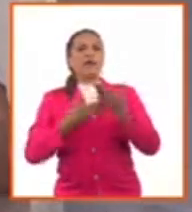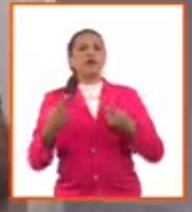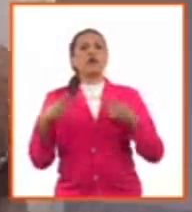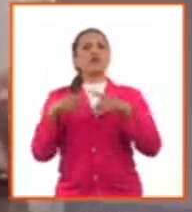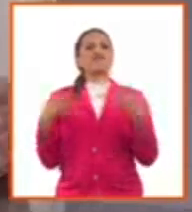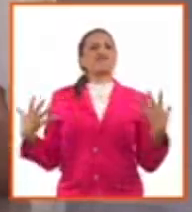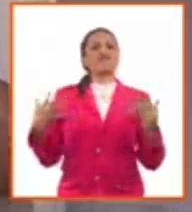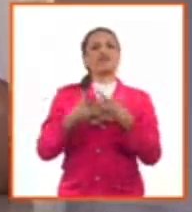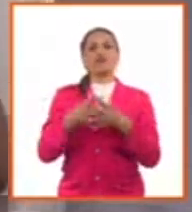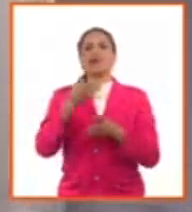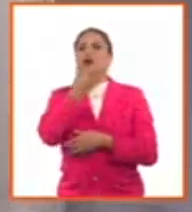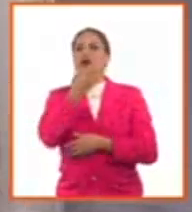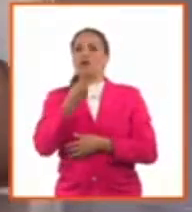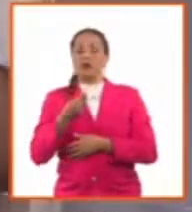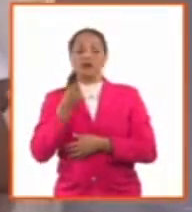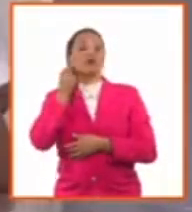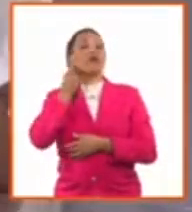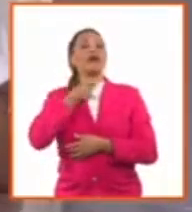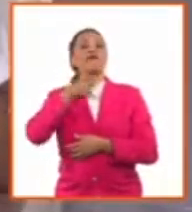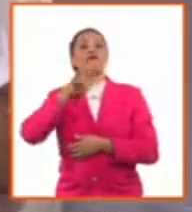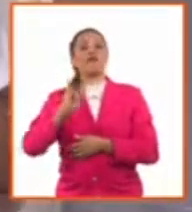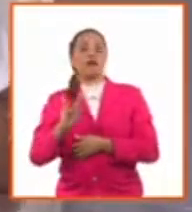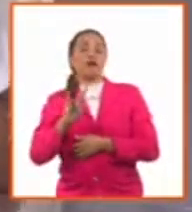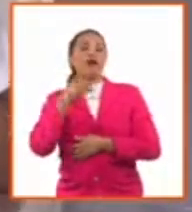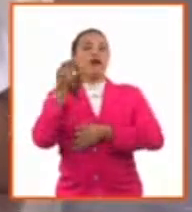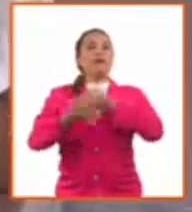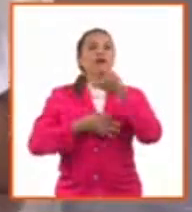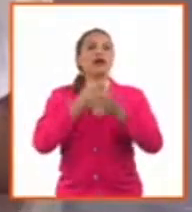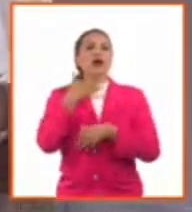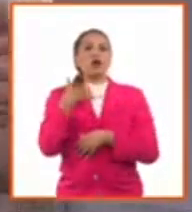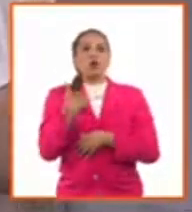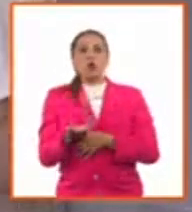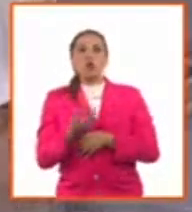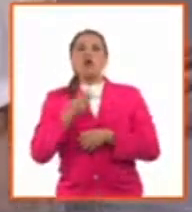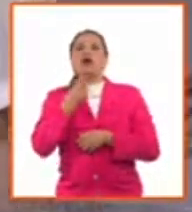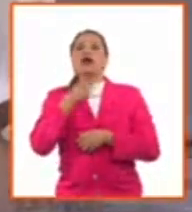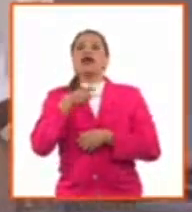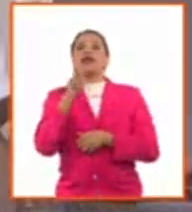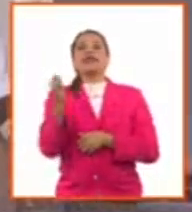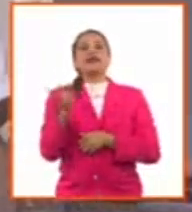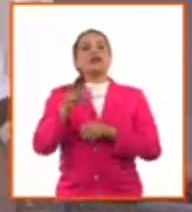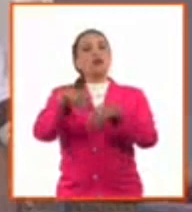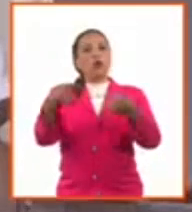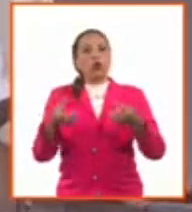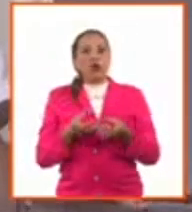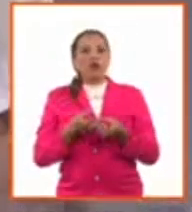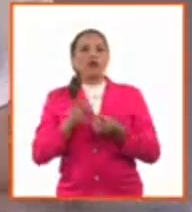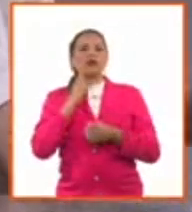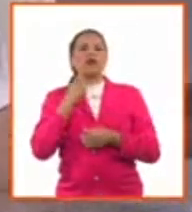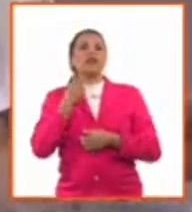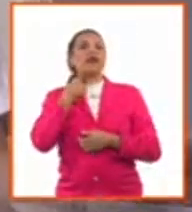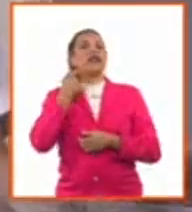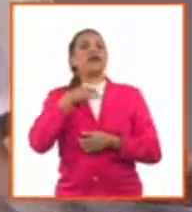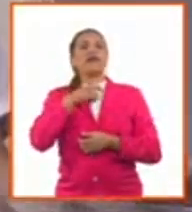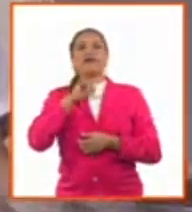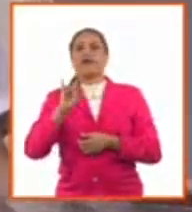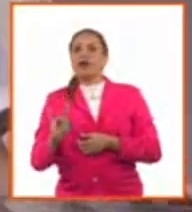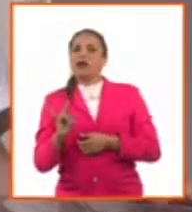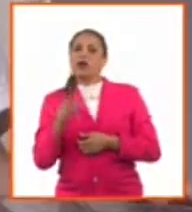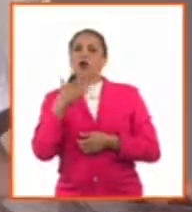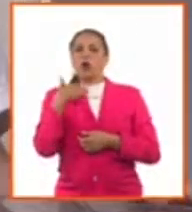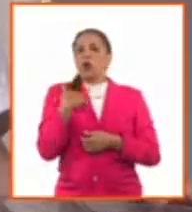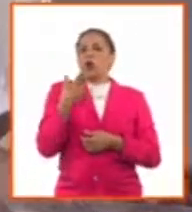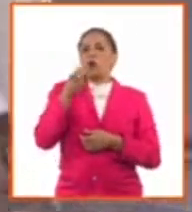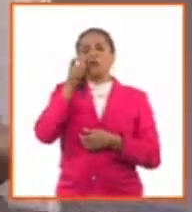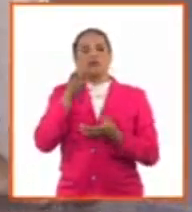con la Federación Estudiantil, también para hablar sobre cómo arriba el 10º Congreso de la FEU, también para chequear con los ministerios formadores cómo